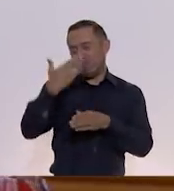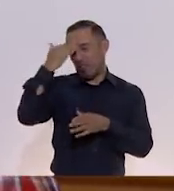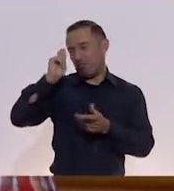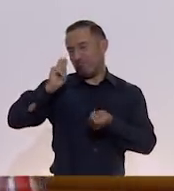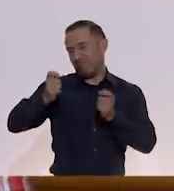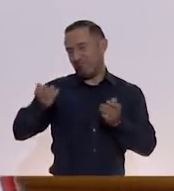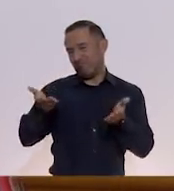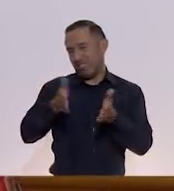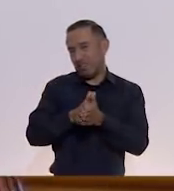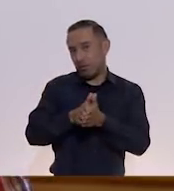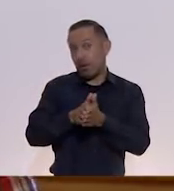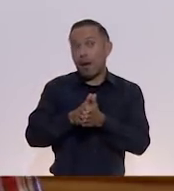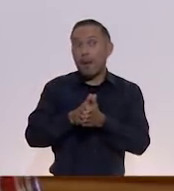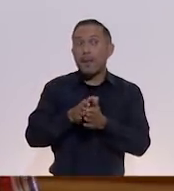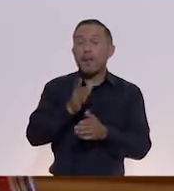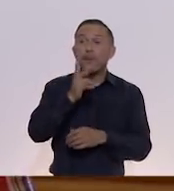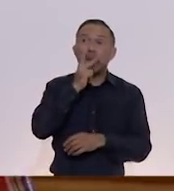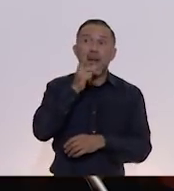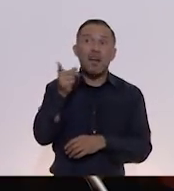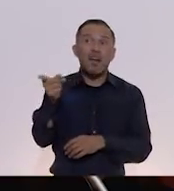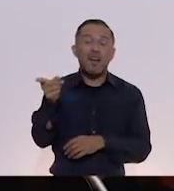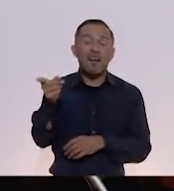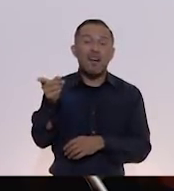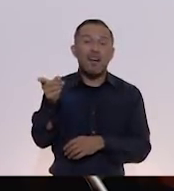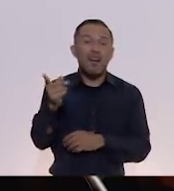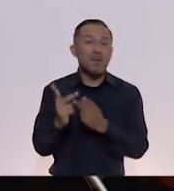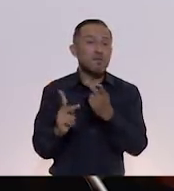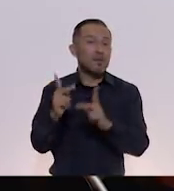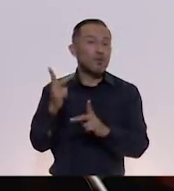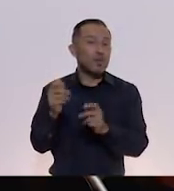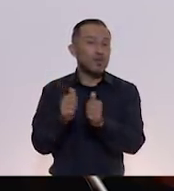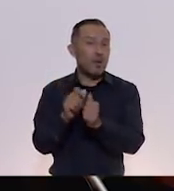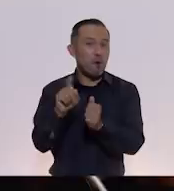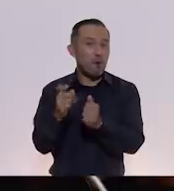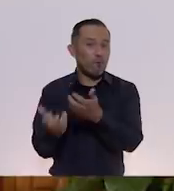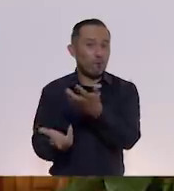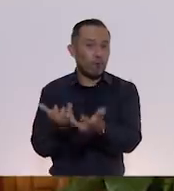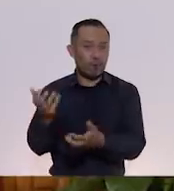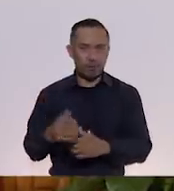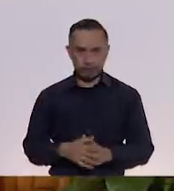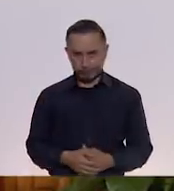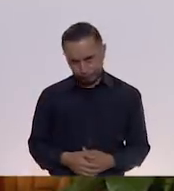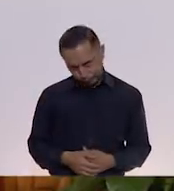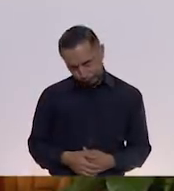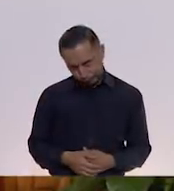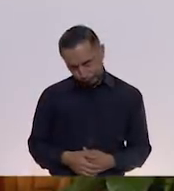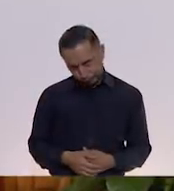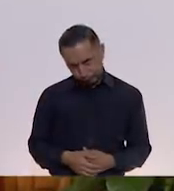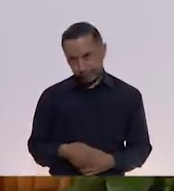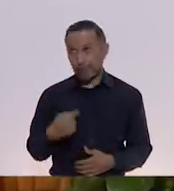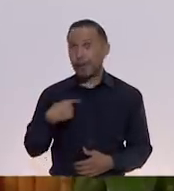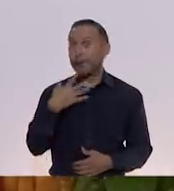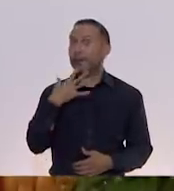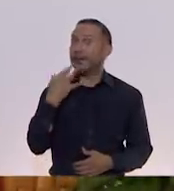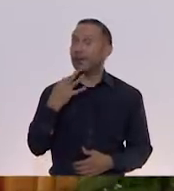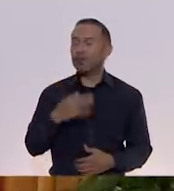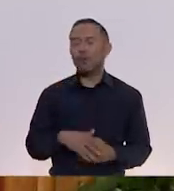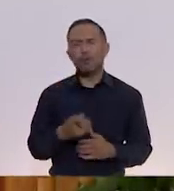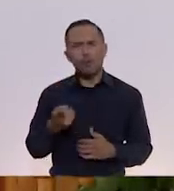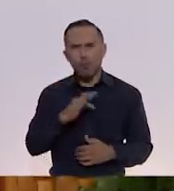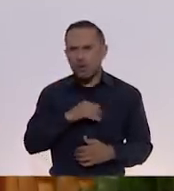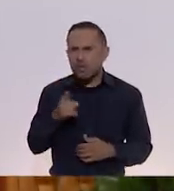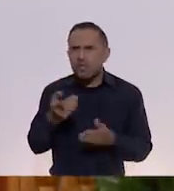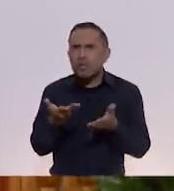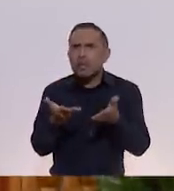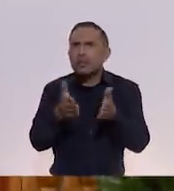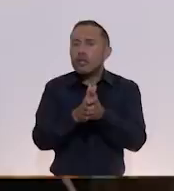pero para mi papá hay verduritas cocidas. Estoy bien emocionado. ¡Qué rico! Bueno, pónselas. Por cierto, son quesadillas